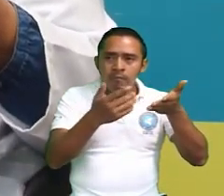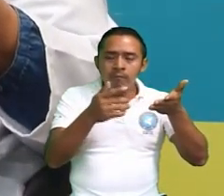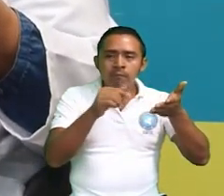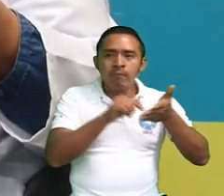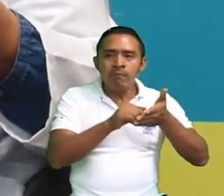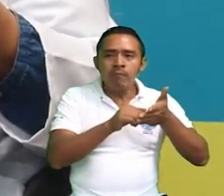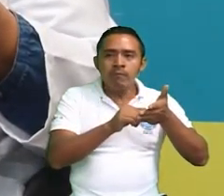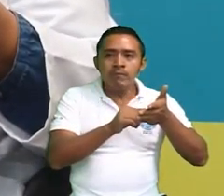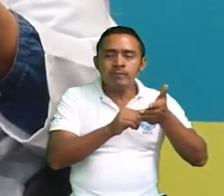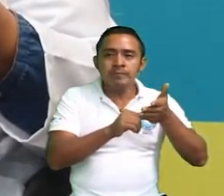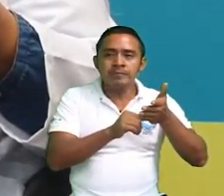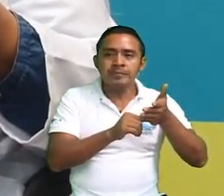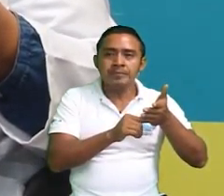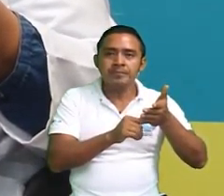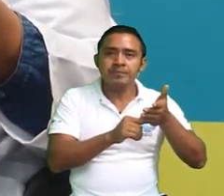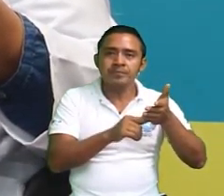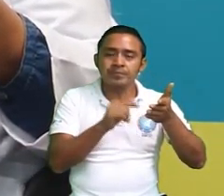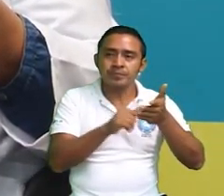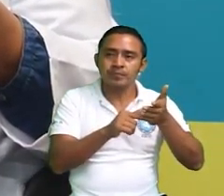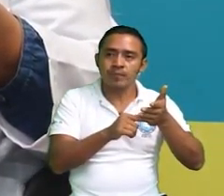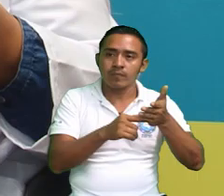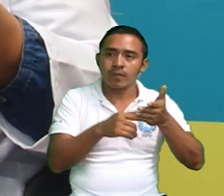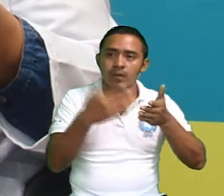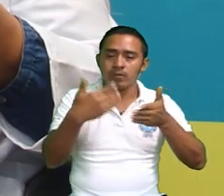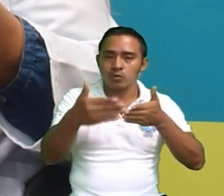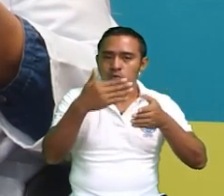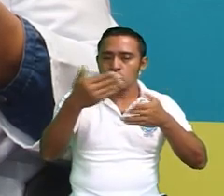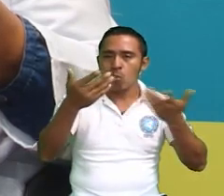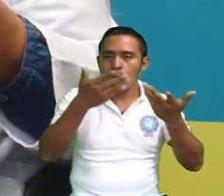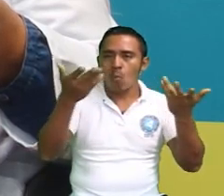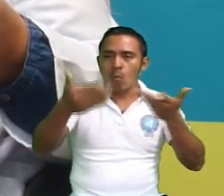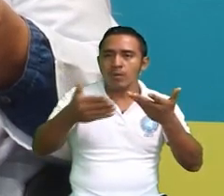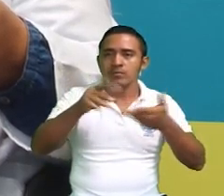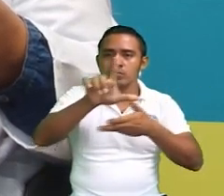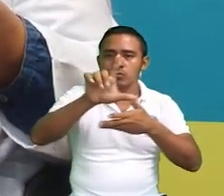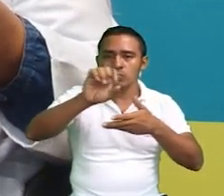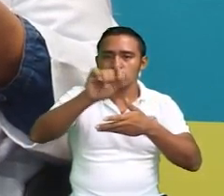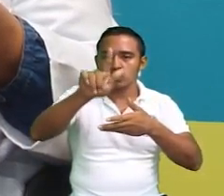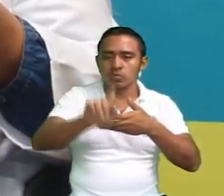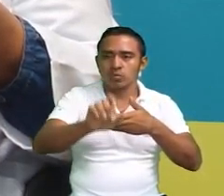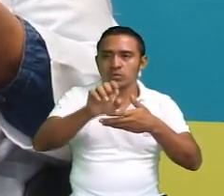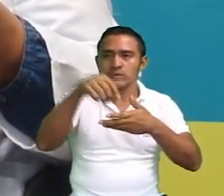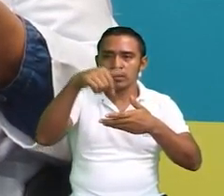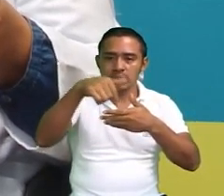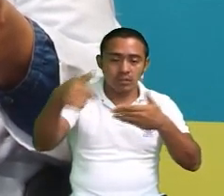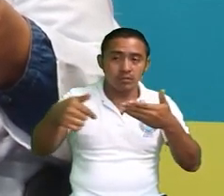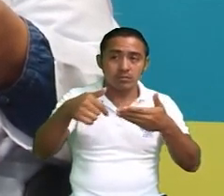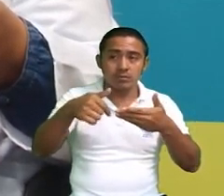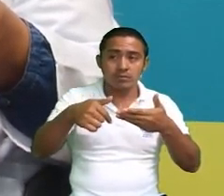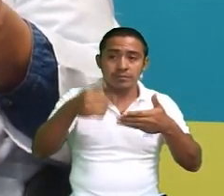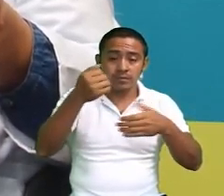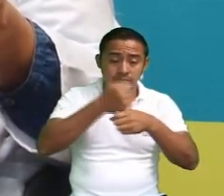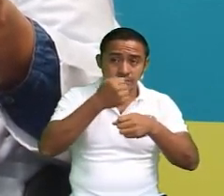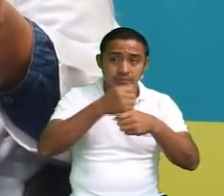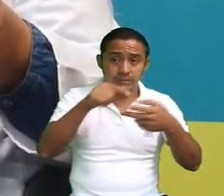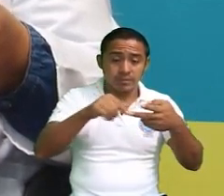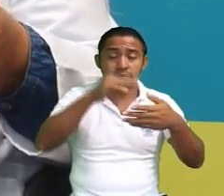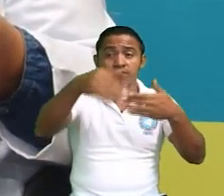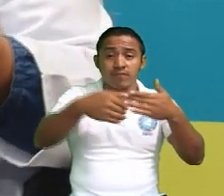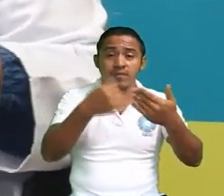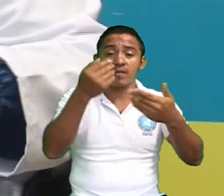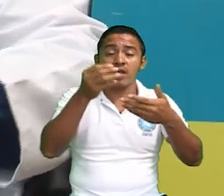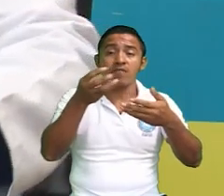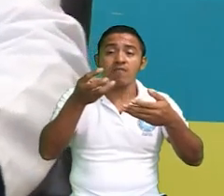la fecha el lote en que se estuvo este alimento procesado y también la